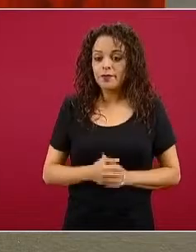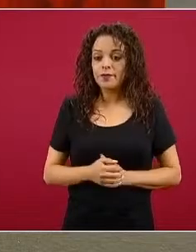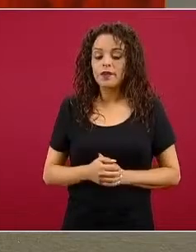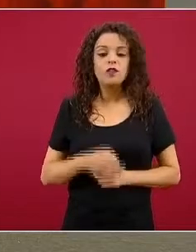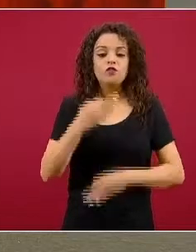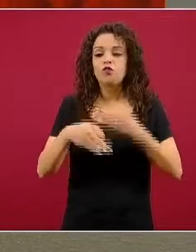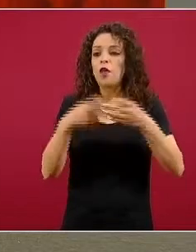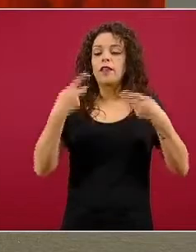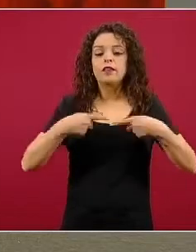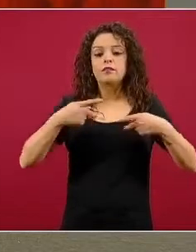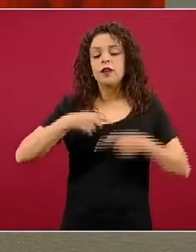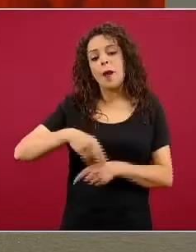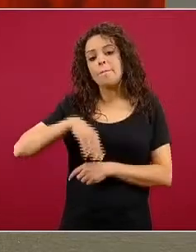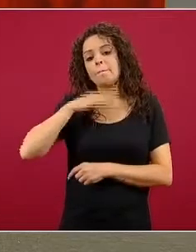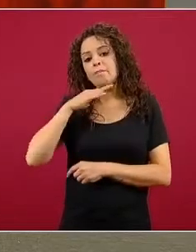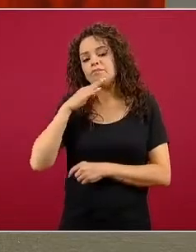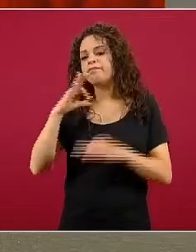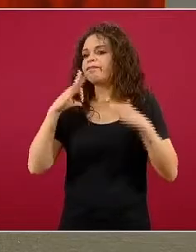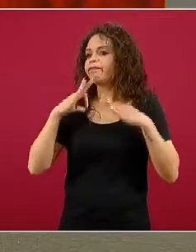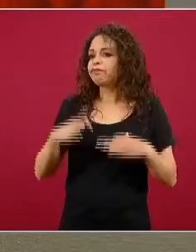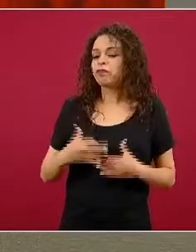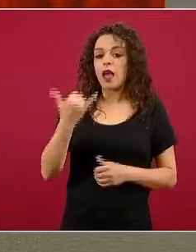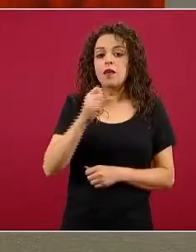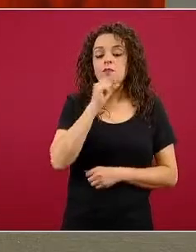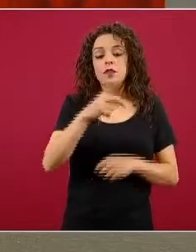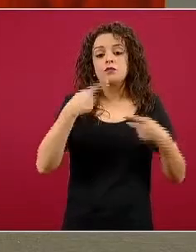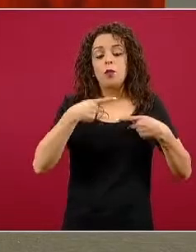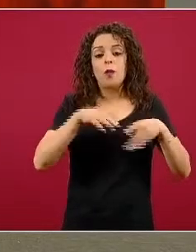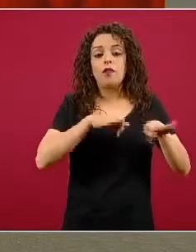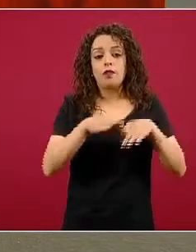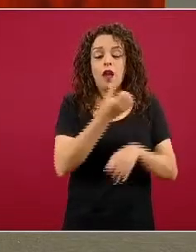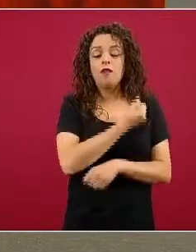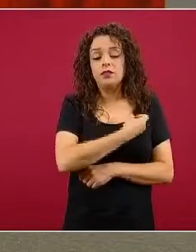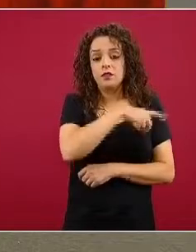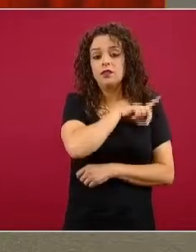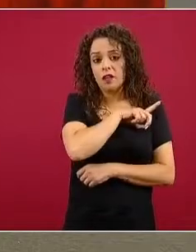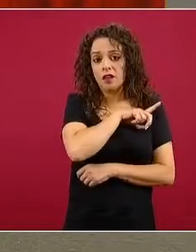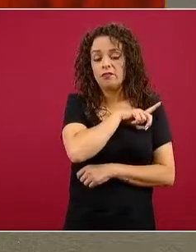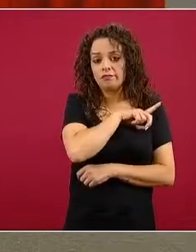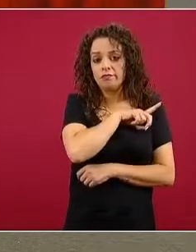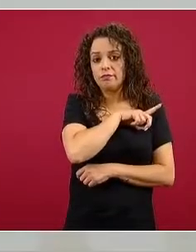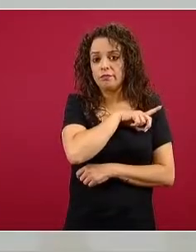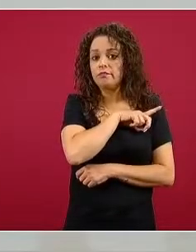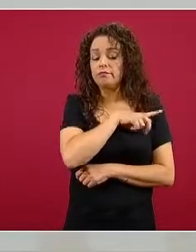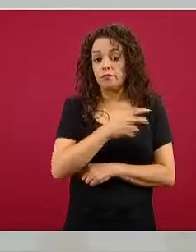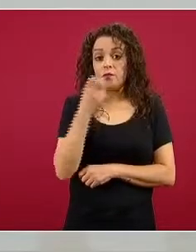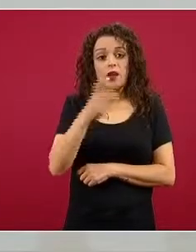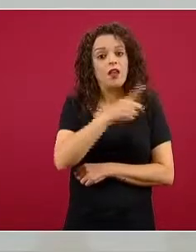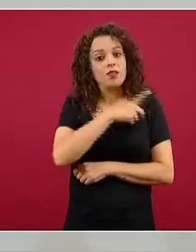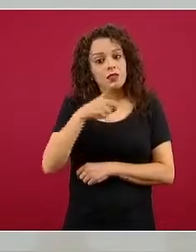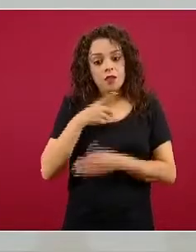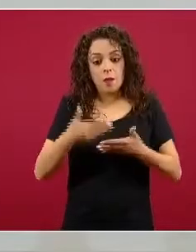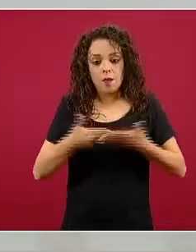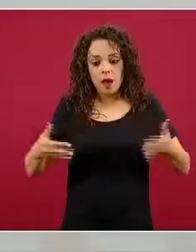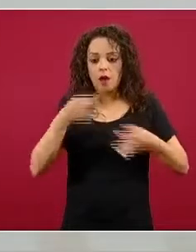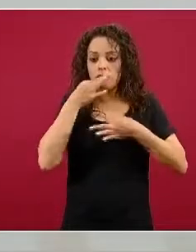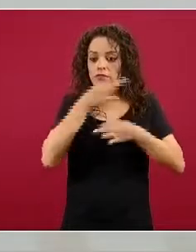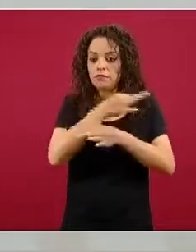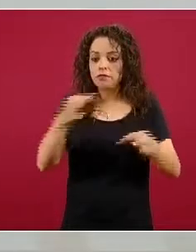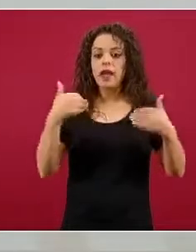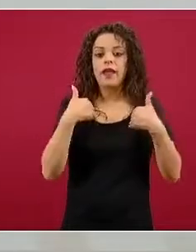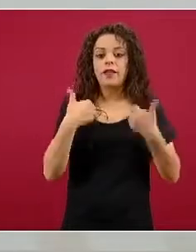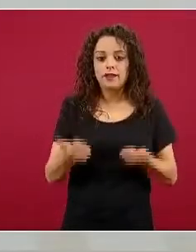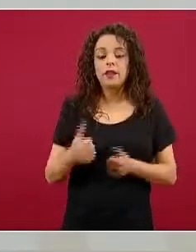población. Tenemos que hacer esta búsqueda intencionada, el estudio de contactos y pensar que sigue existiendo lepra en México para poderla diagnosticar a